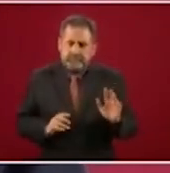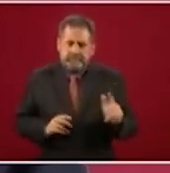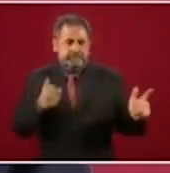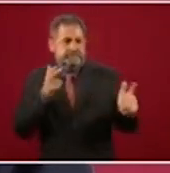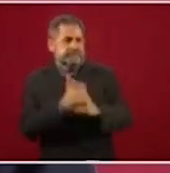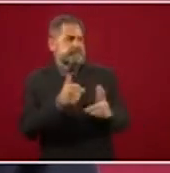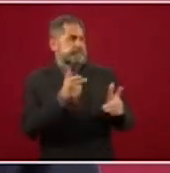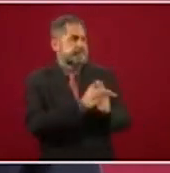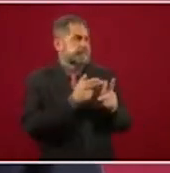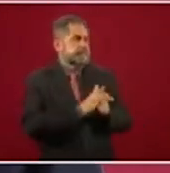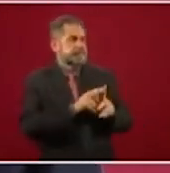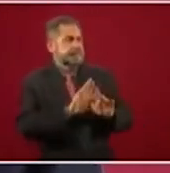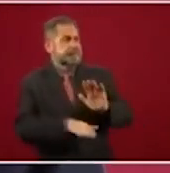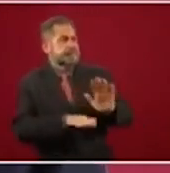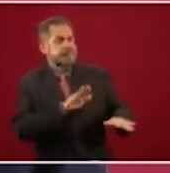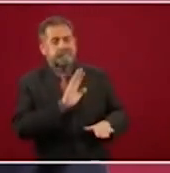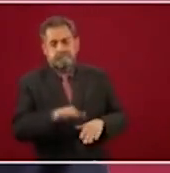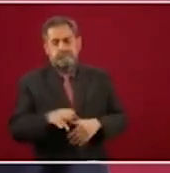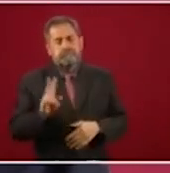asesinaron.